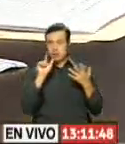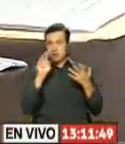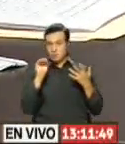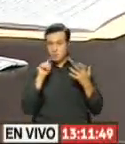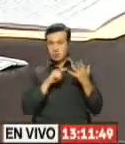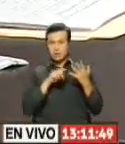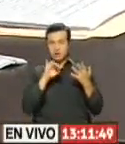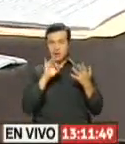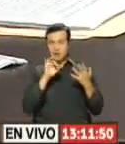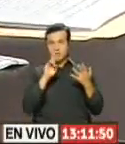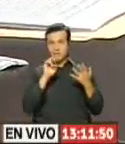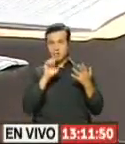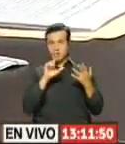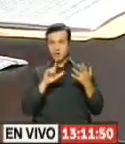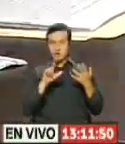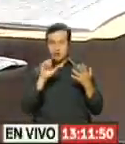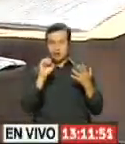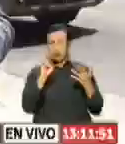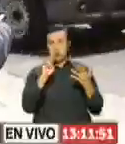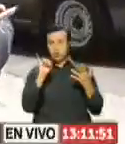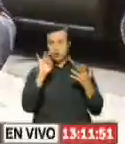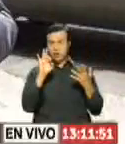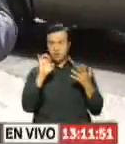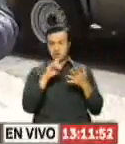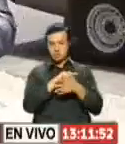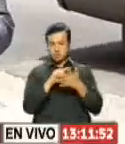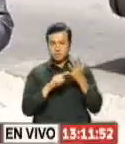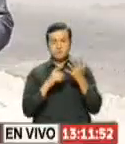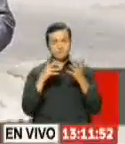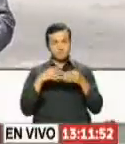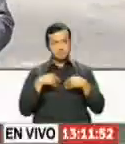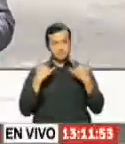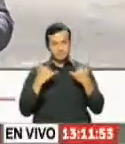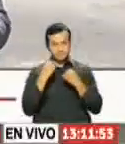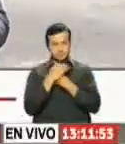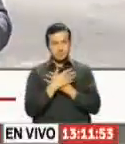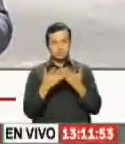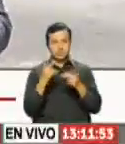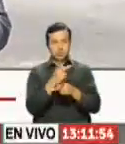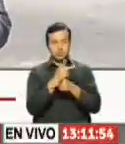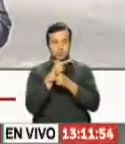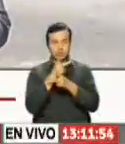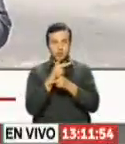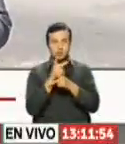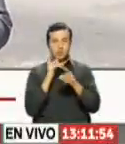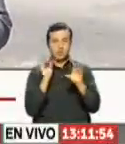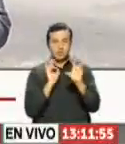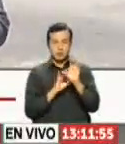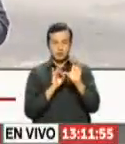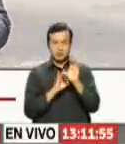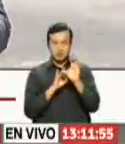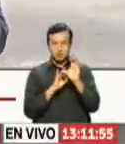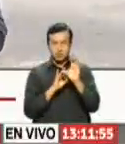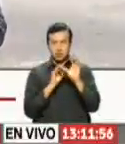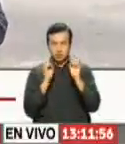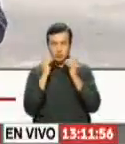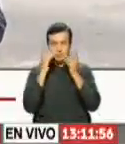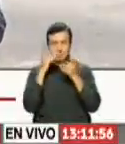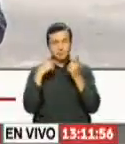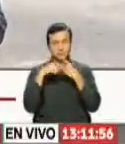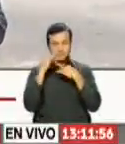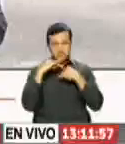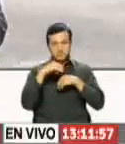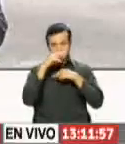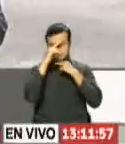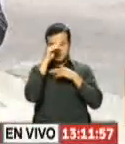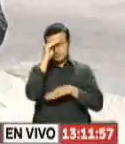Rafael Ollarte de la Función de Transparencia. Estas son las resoluciones adoptadas del día de hoy desde el Consejo de Participación Ciudadana y Control Social. Vamos a volver a estudios. Muy